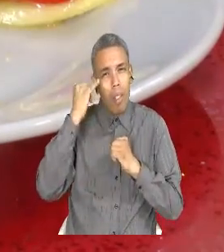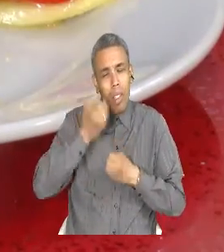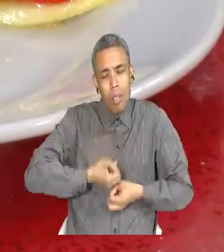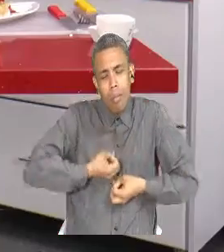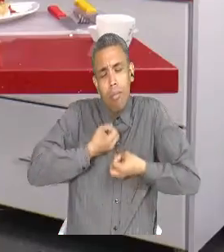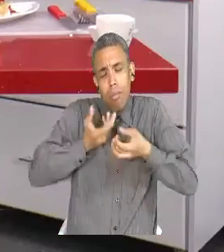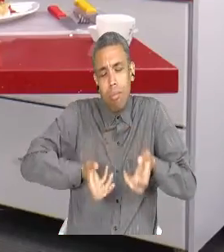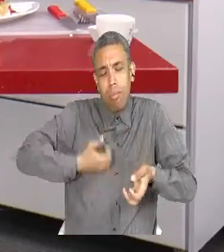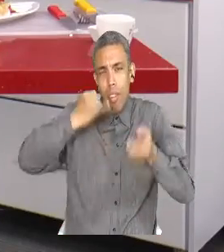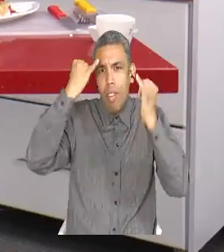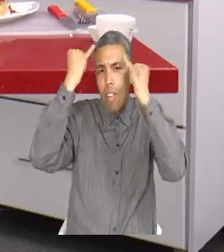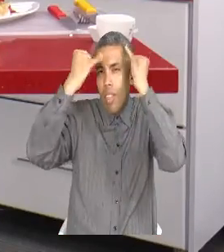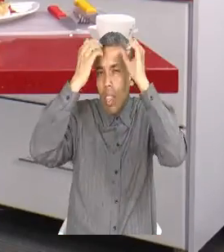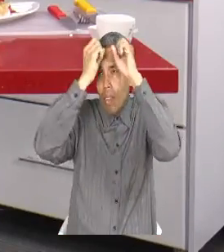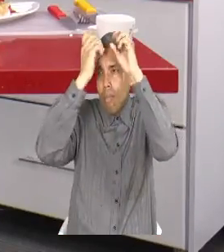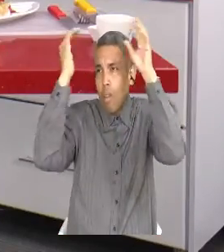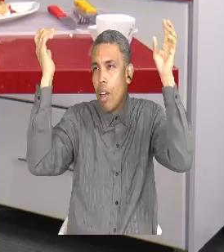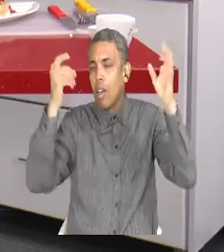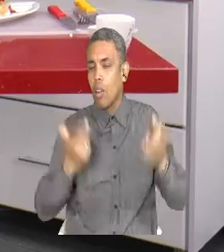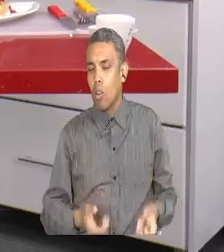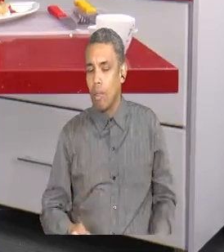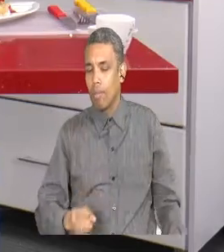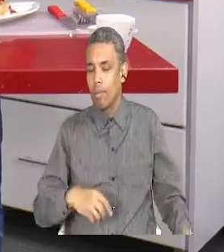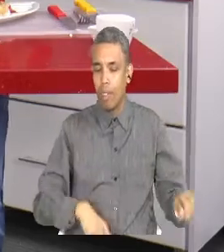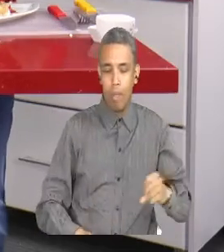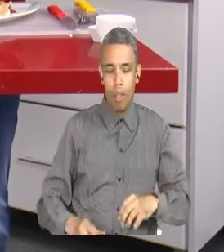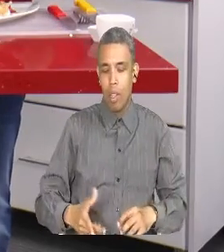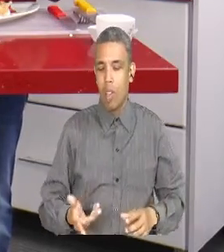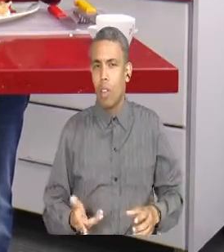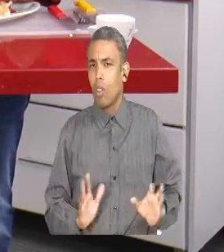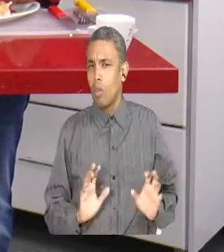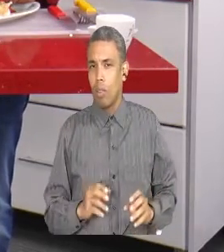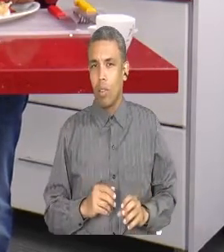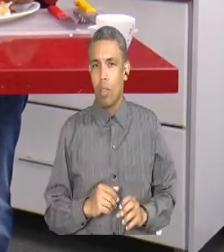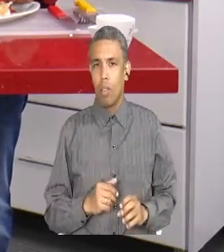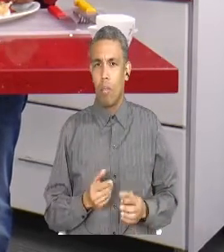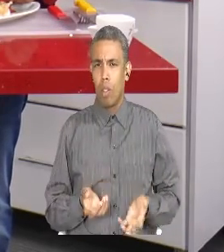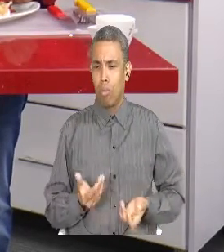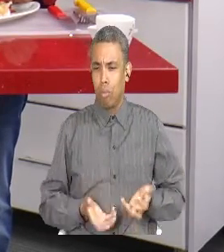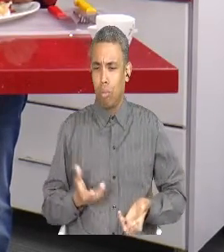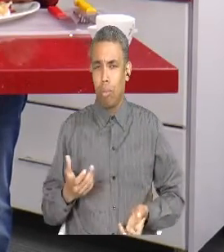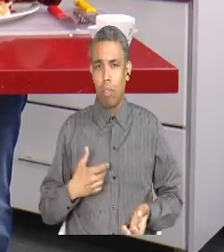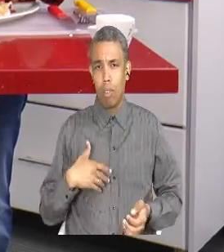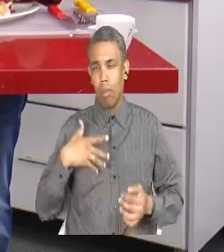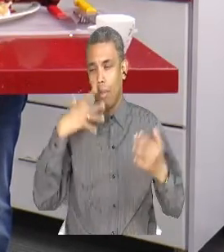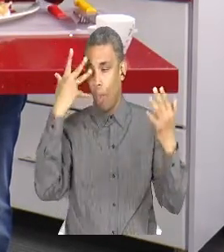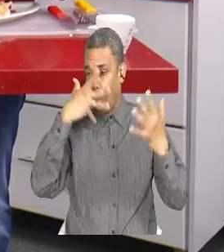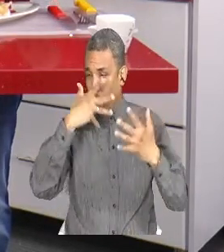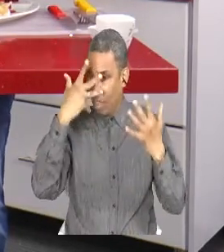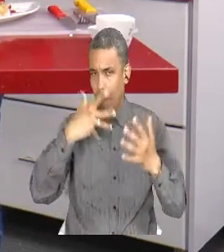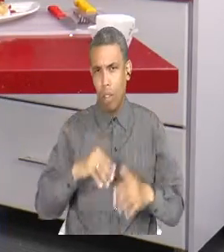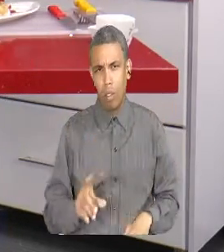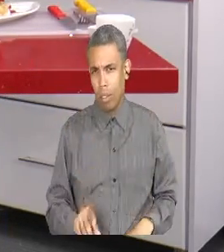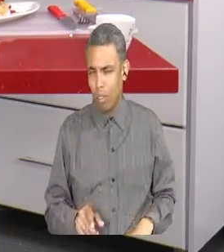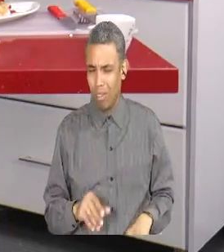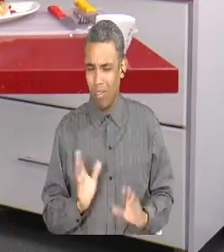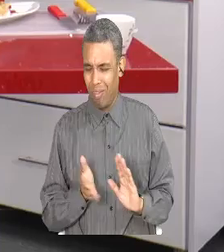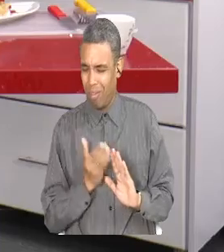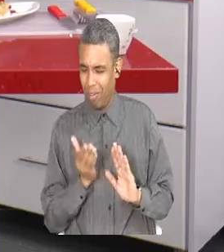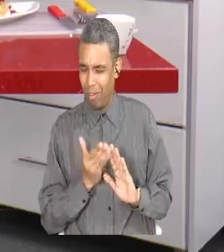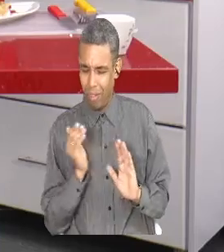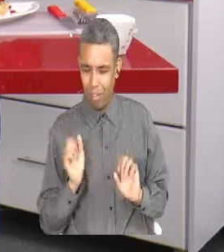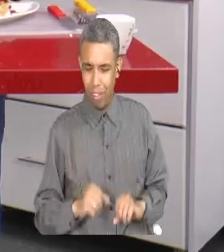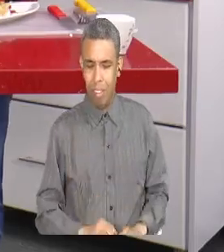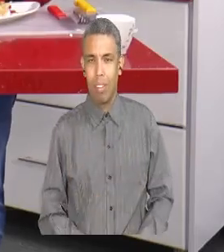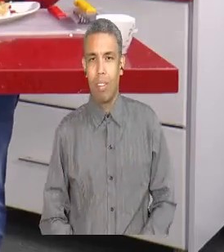no es complicado en la realidad. La cocina no es para complicarse. Señor. Siempre lo he repetido, los insumos que tenemos